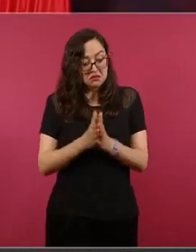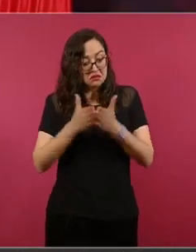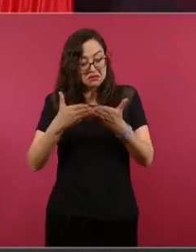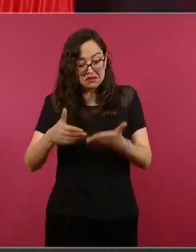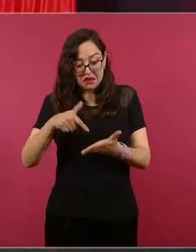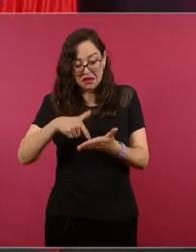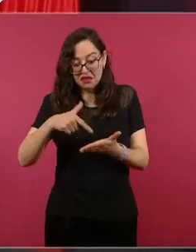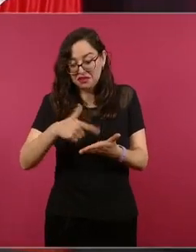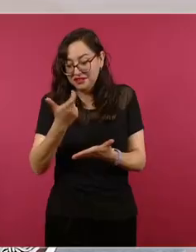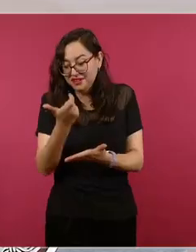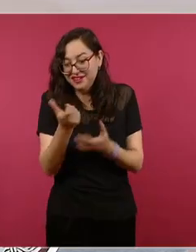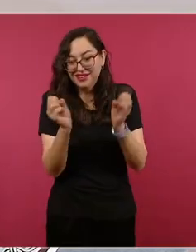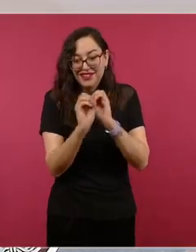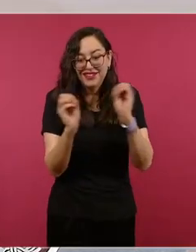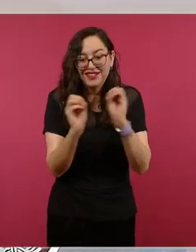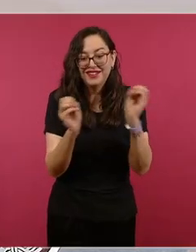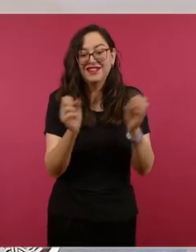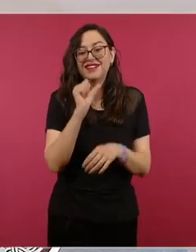hermanos